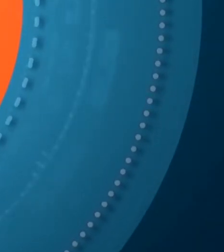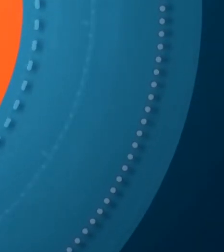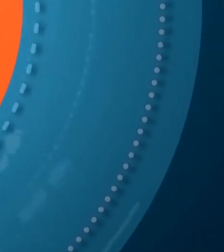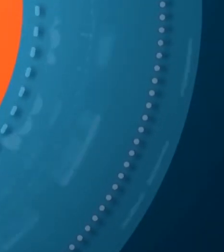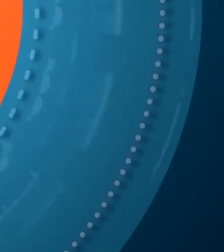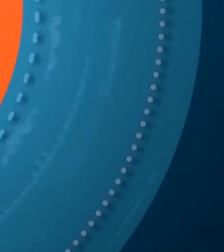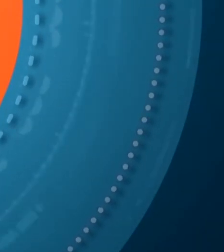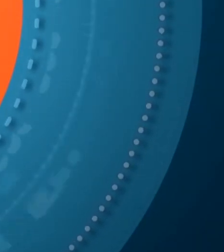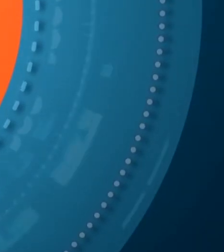¡Gracias!